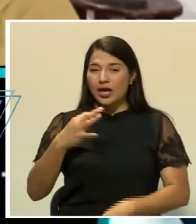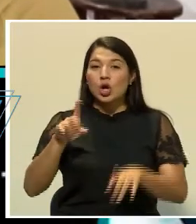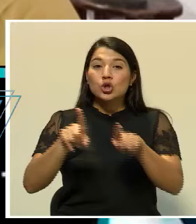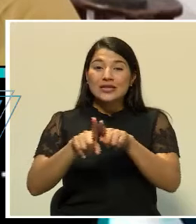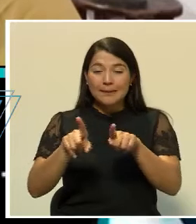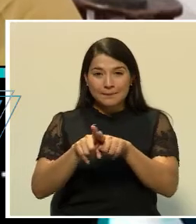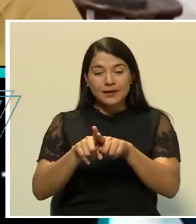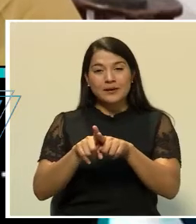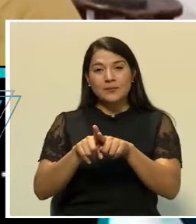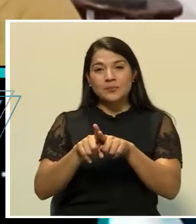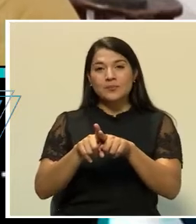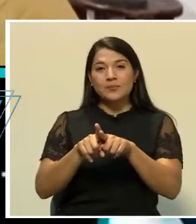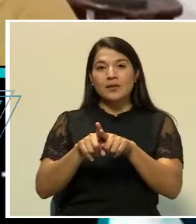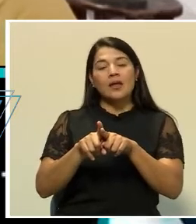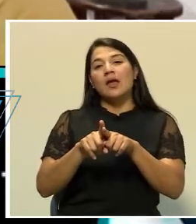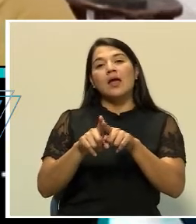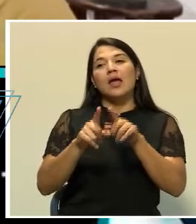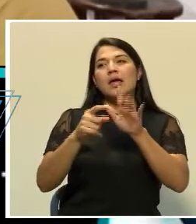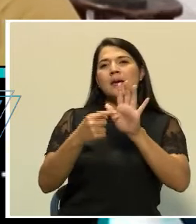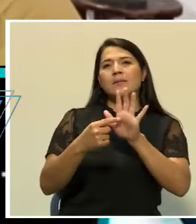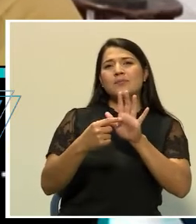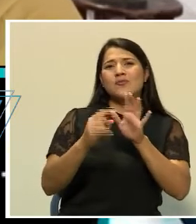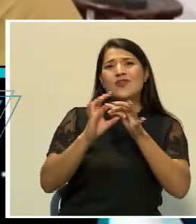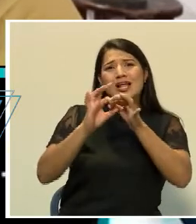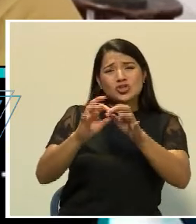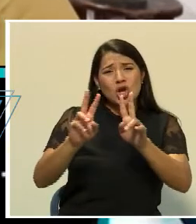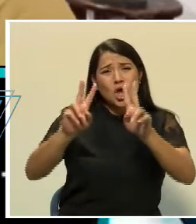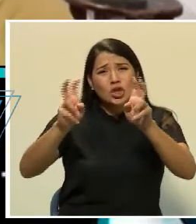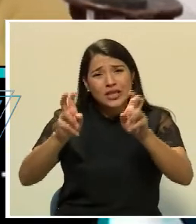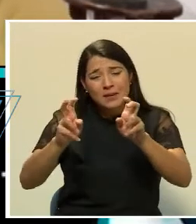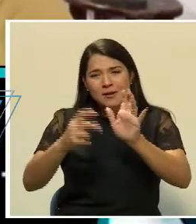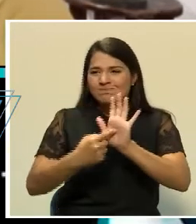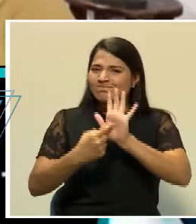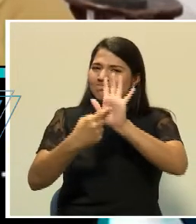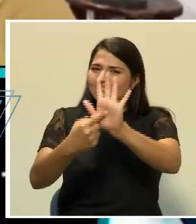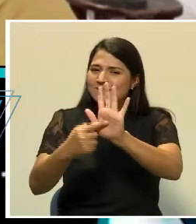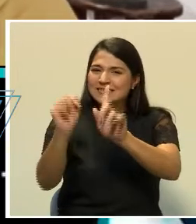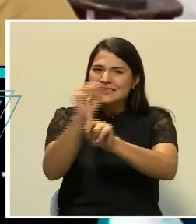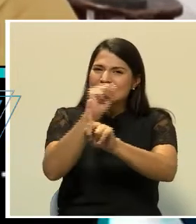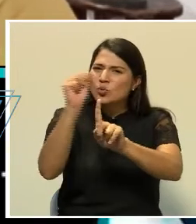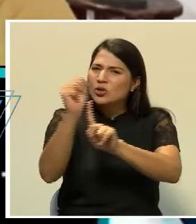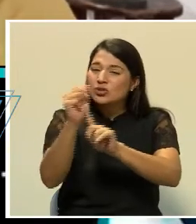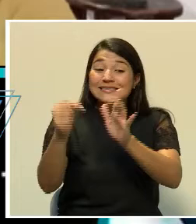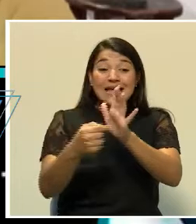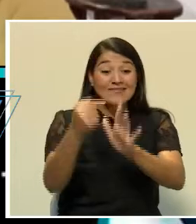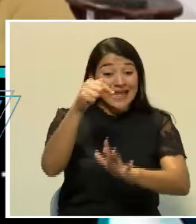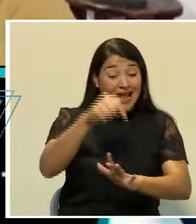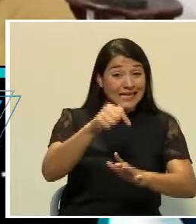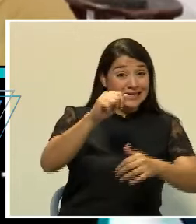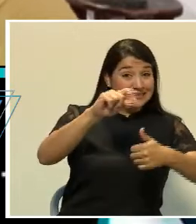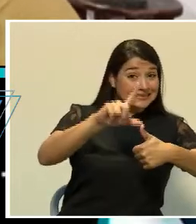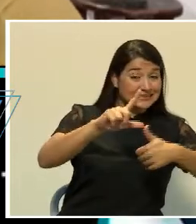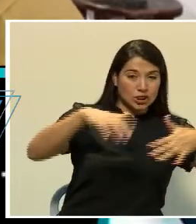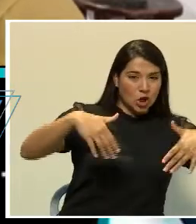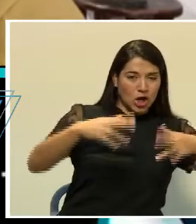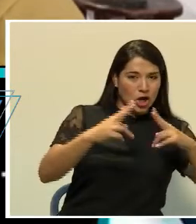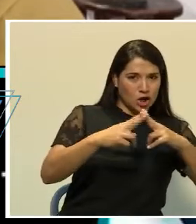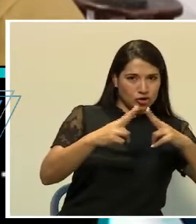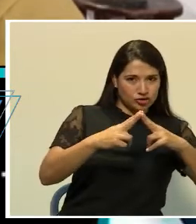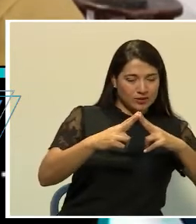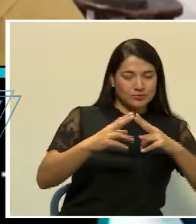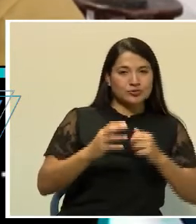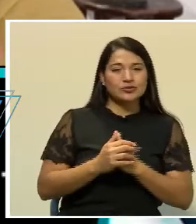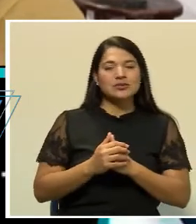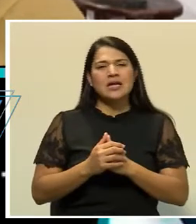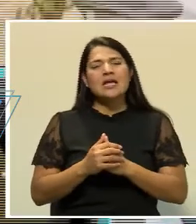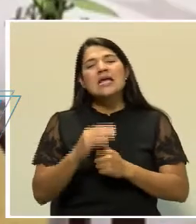de contenidos exponen realidades que no necesariamente vivimos o conocemos aquí en Latinoamérica. Y es algo con lo que yo te estaba